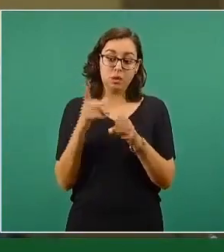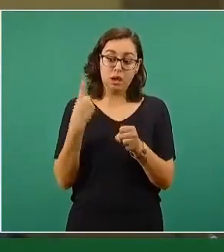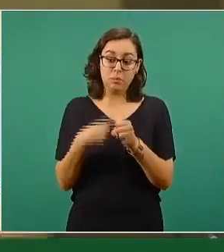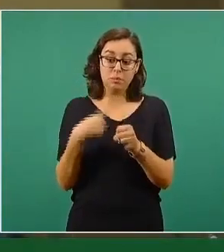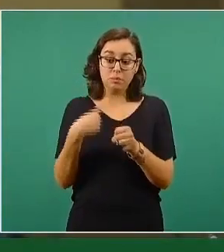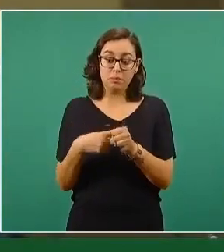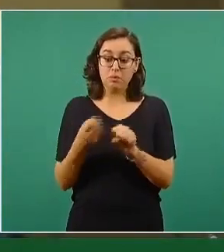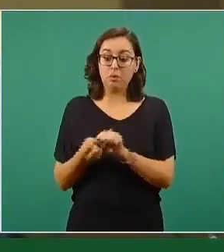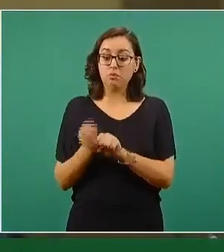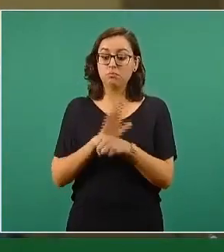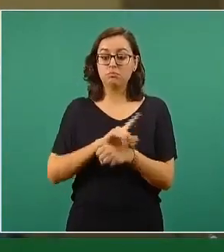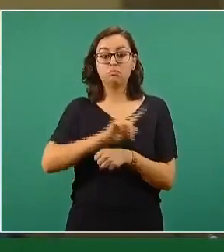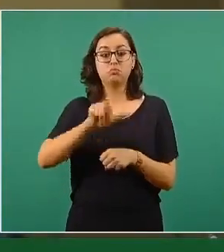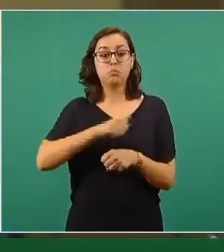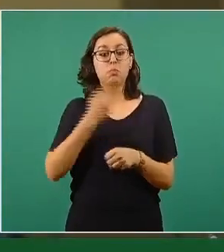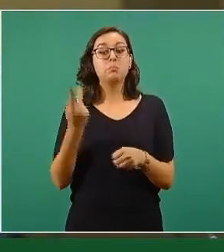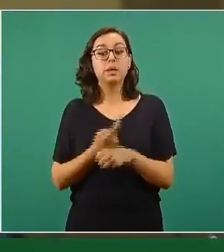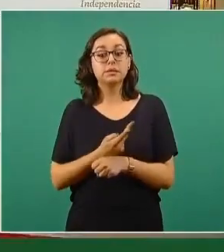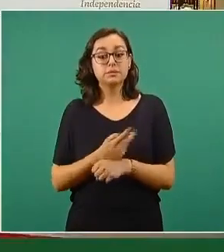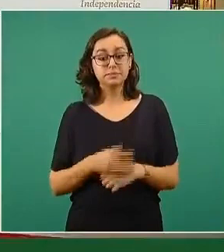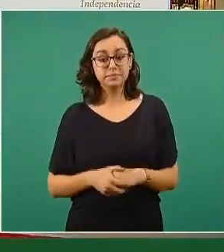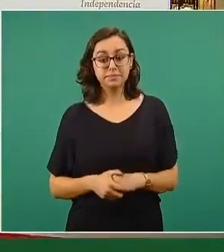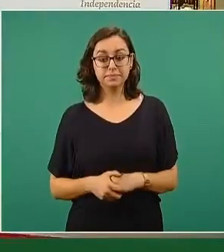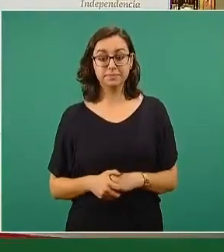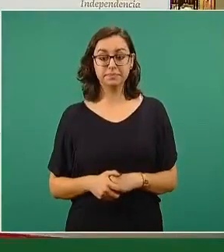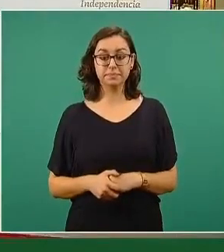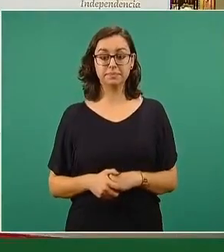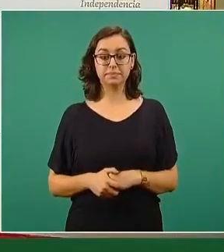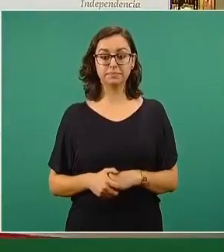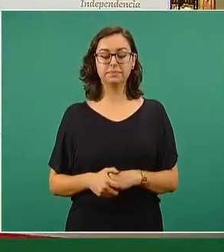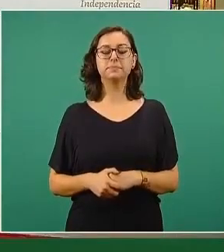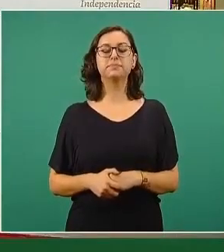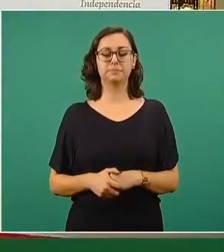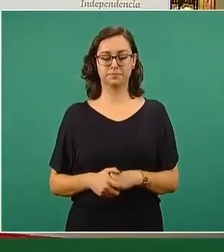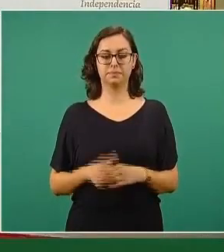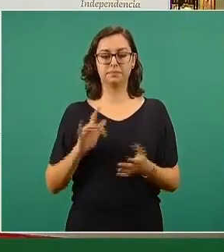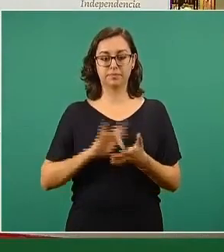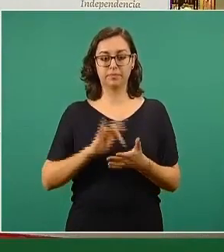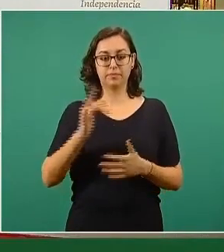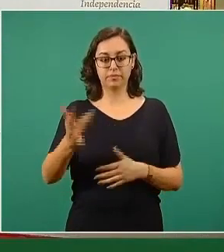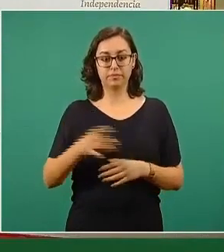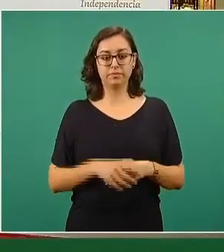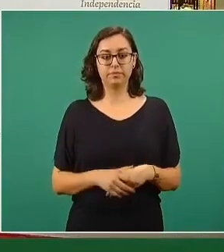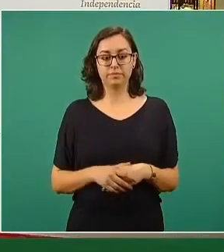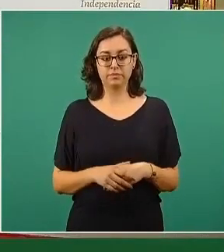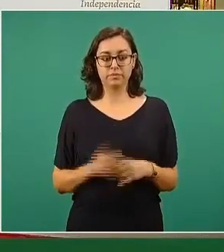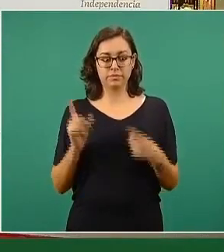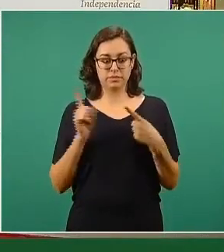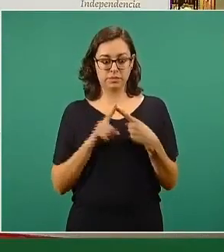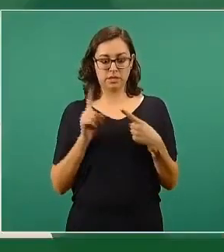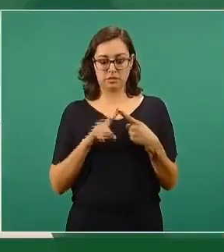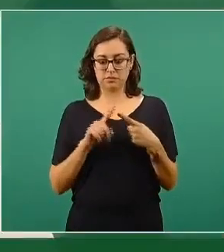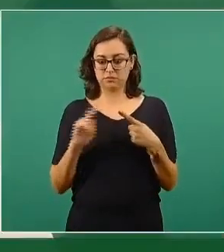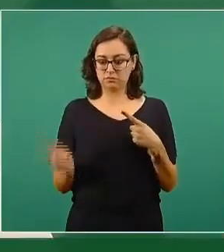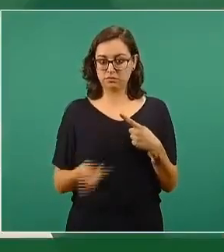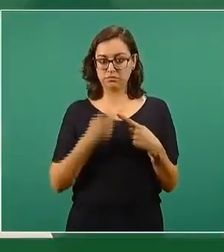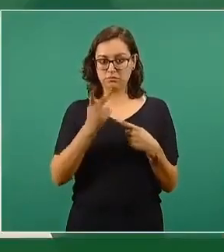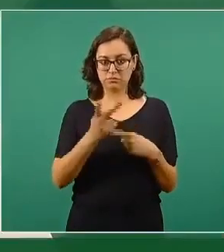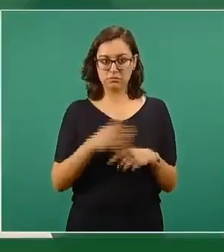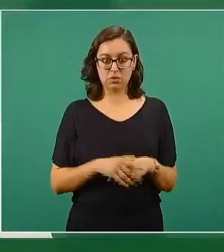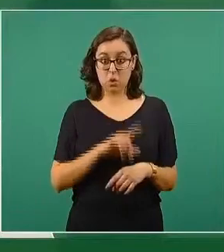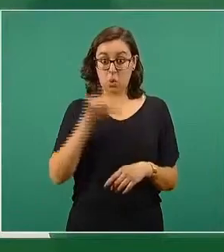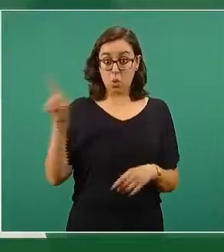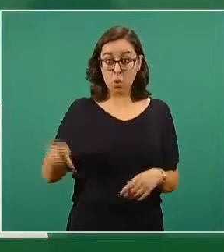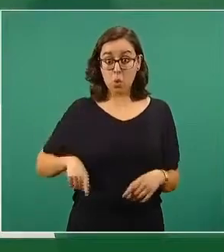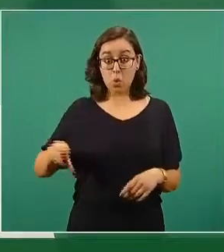presenciales, ¿qué se procederá a hacer? Gracias. Sobre la primera pregunta, gracias por hacerla. Nadie va a ser obligado por parte